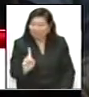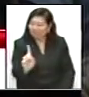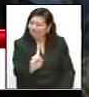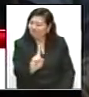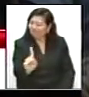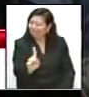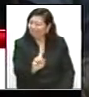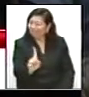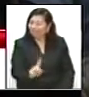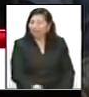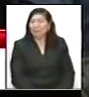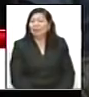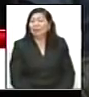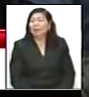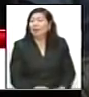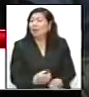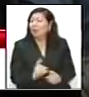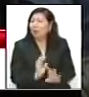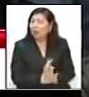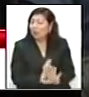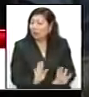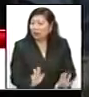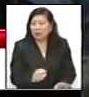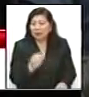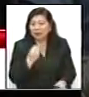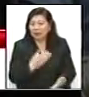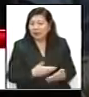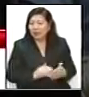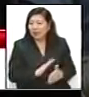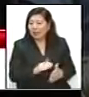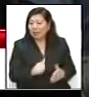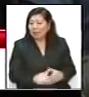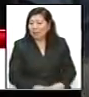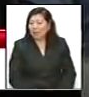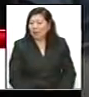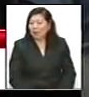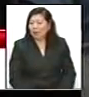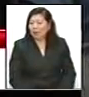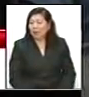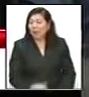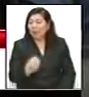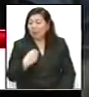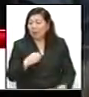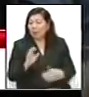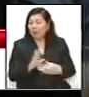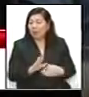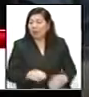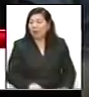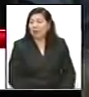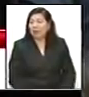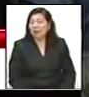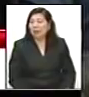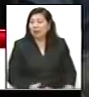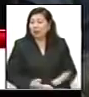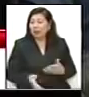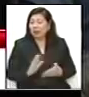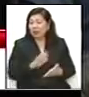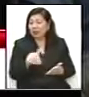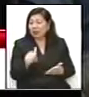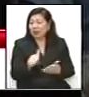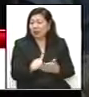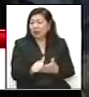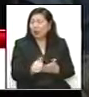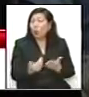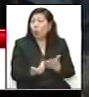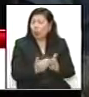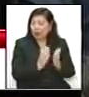señores. La democracia no puede ser boba. Y sí, pues, tenemos que protegernos. Hoy se reagrupan, tienen